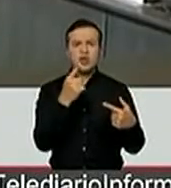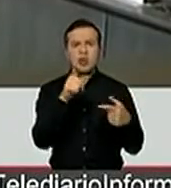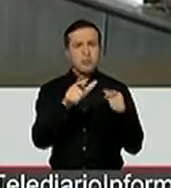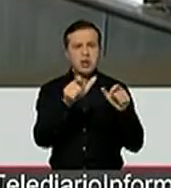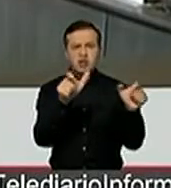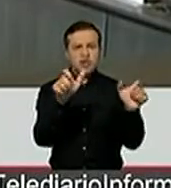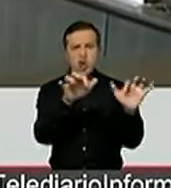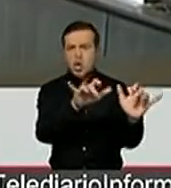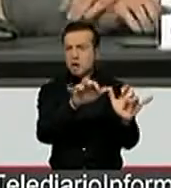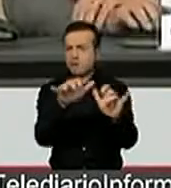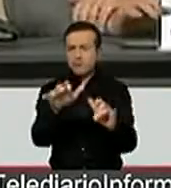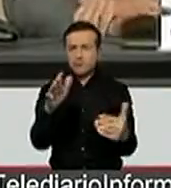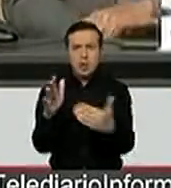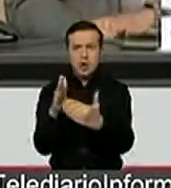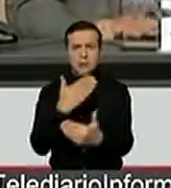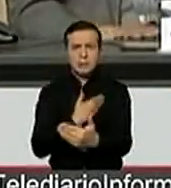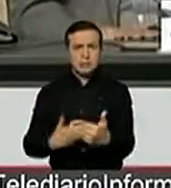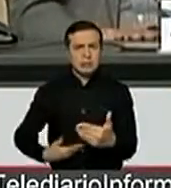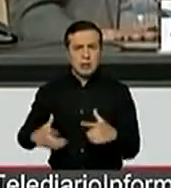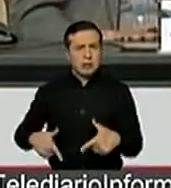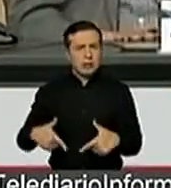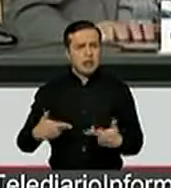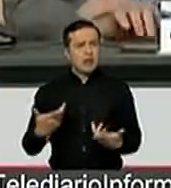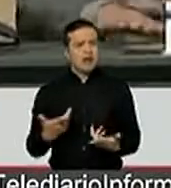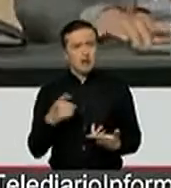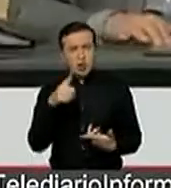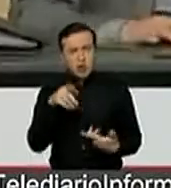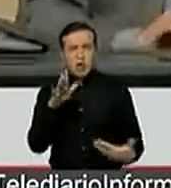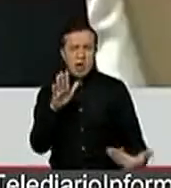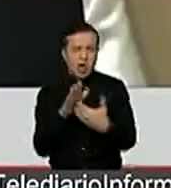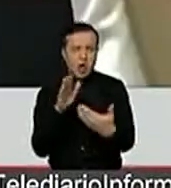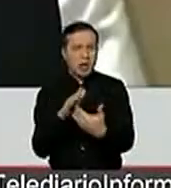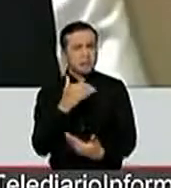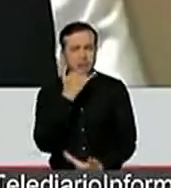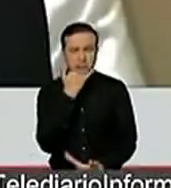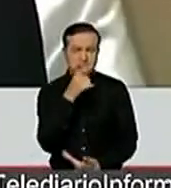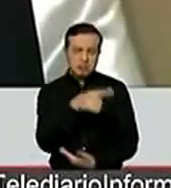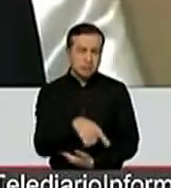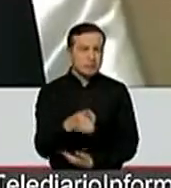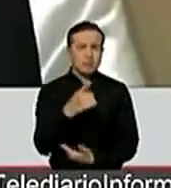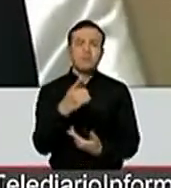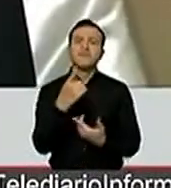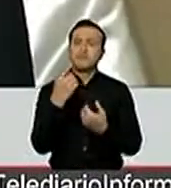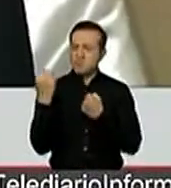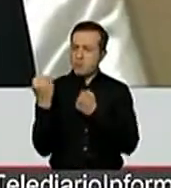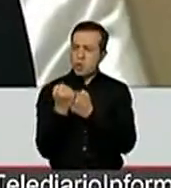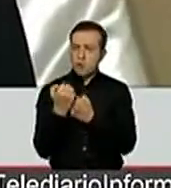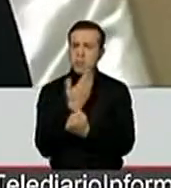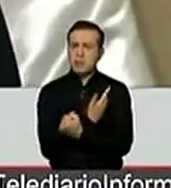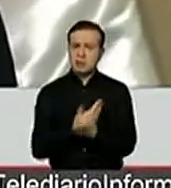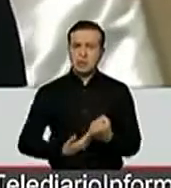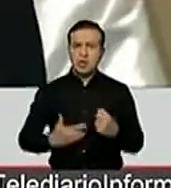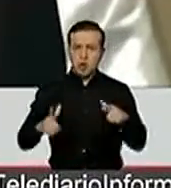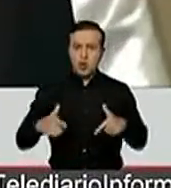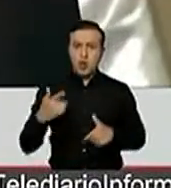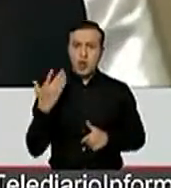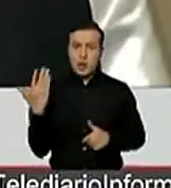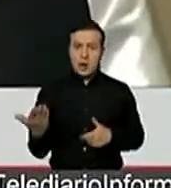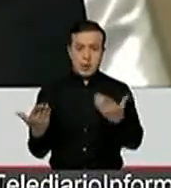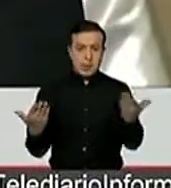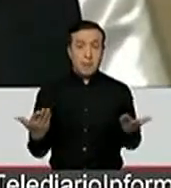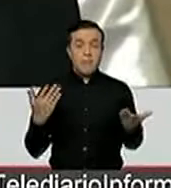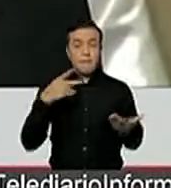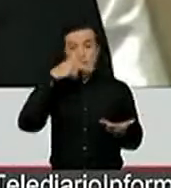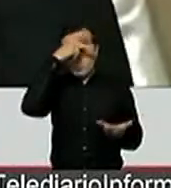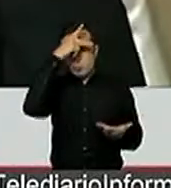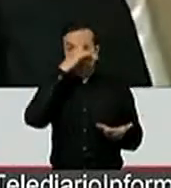del presidente Lenín Moreno y reafirmaron su respaldo al mandatario ecuatoriano. Lo hicieron en una declaración suscrita en conjunto tras finalizar el